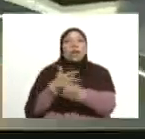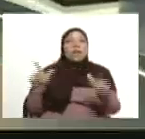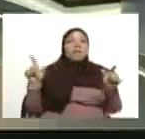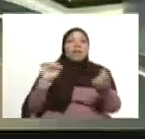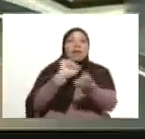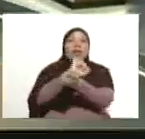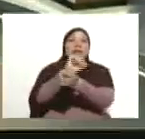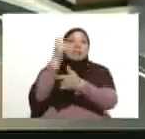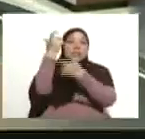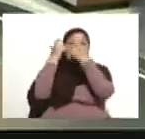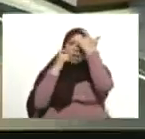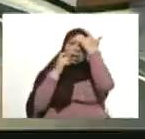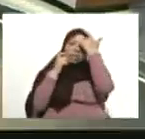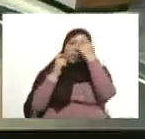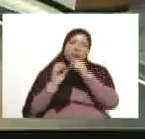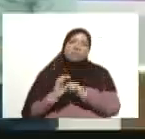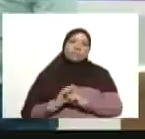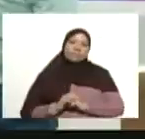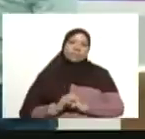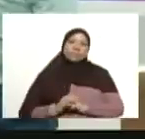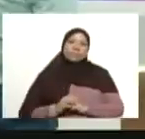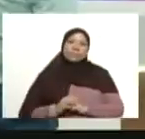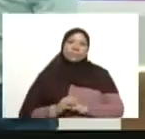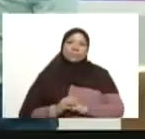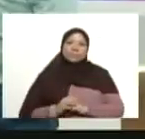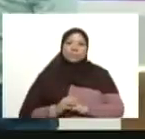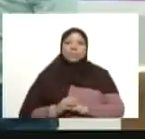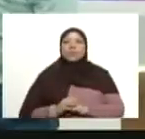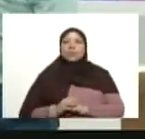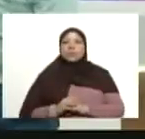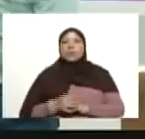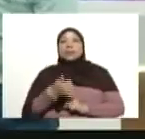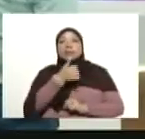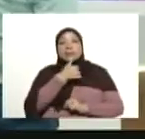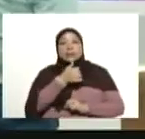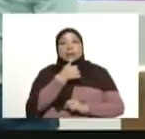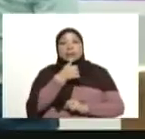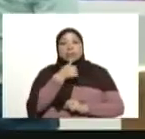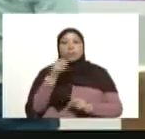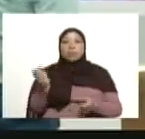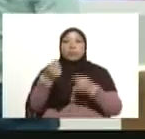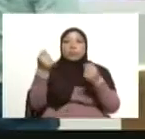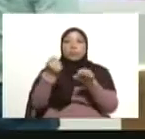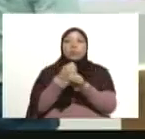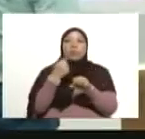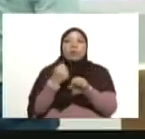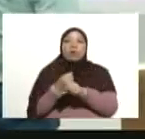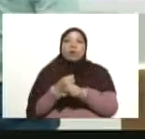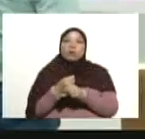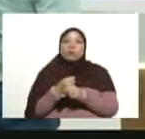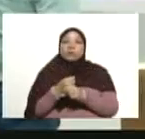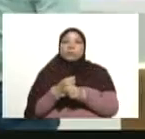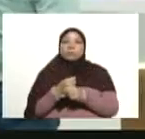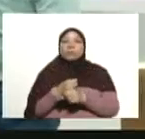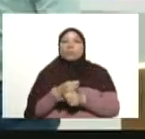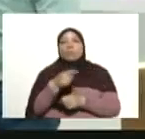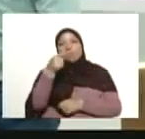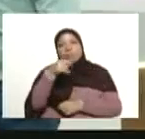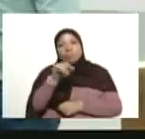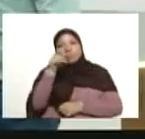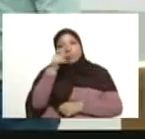Chávez. Oído. Oído a los que conspiran, oído a los conspiradores. Hay